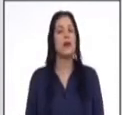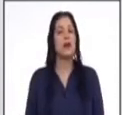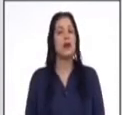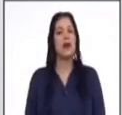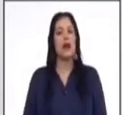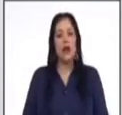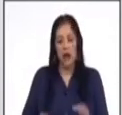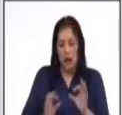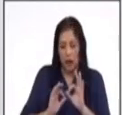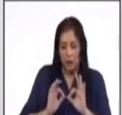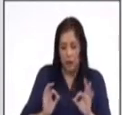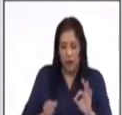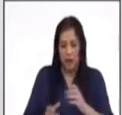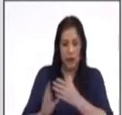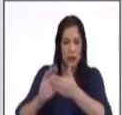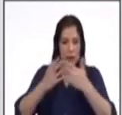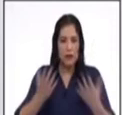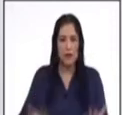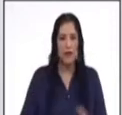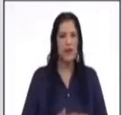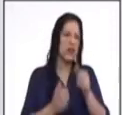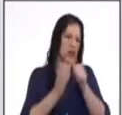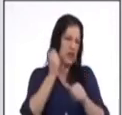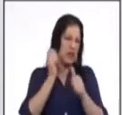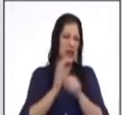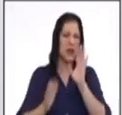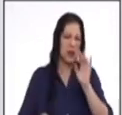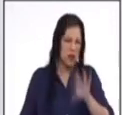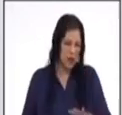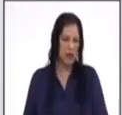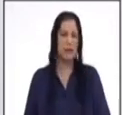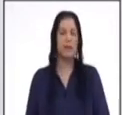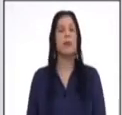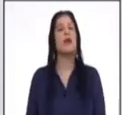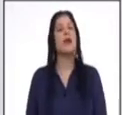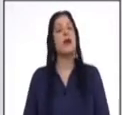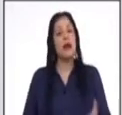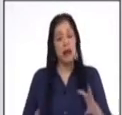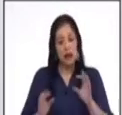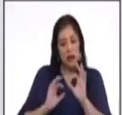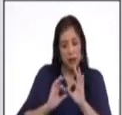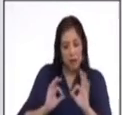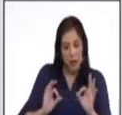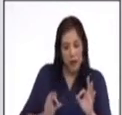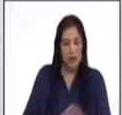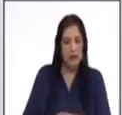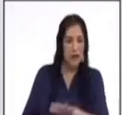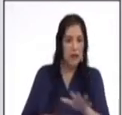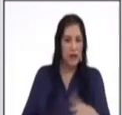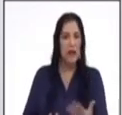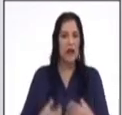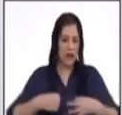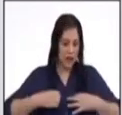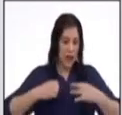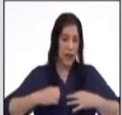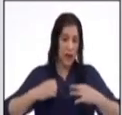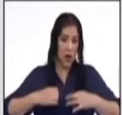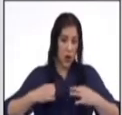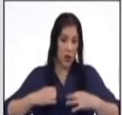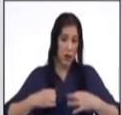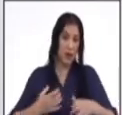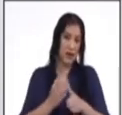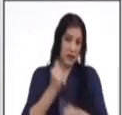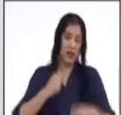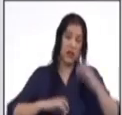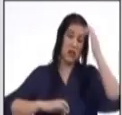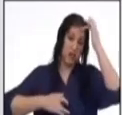el tratamiento comunal de excretas y residuos sólidos, el tratamiento sanitario de las ropas y excretas de